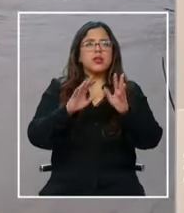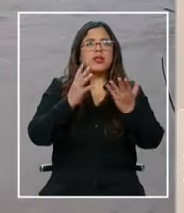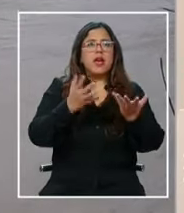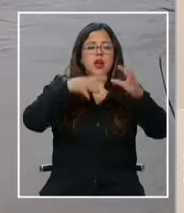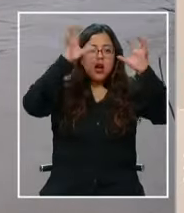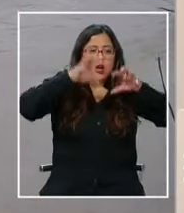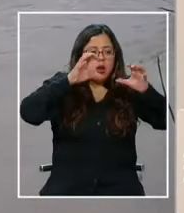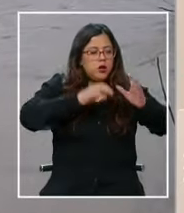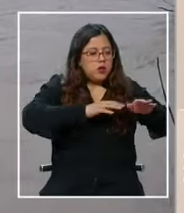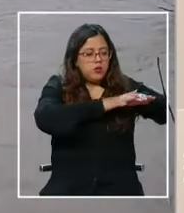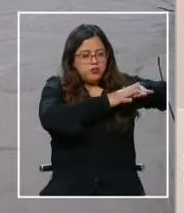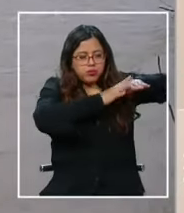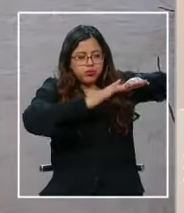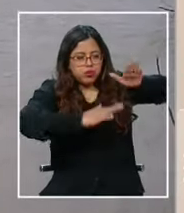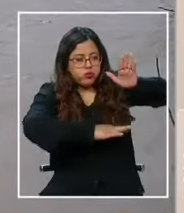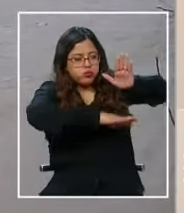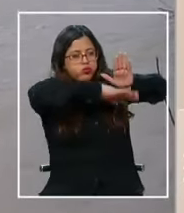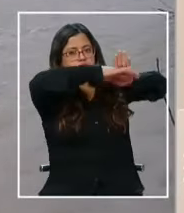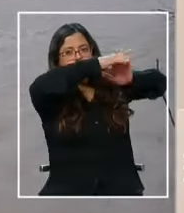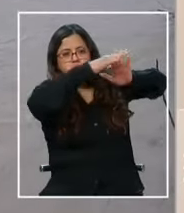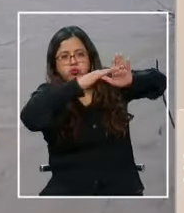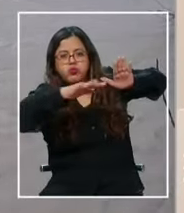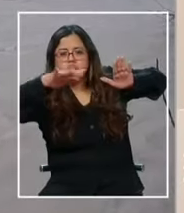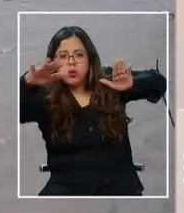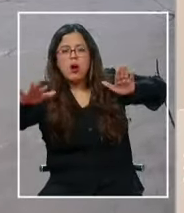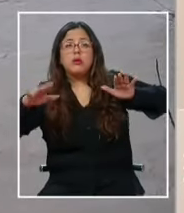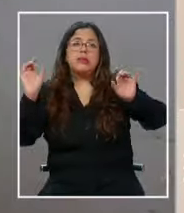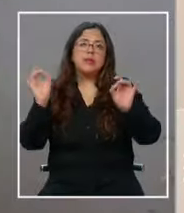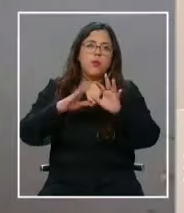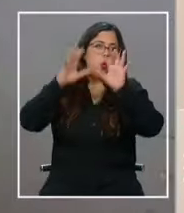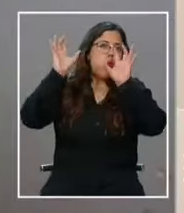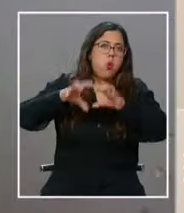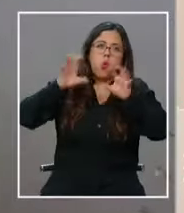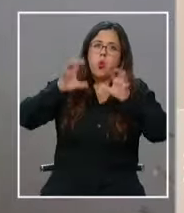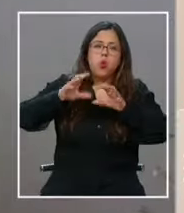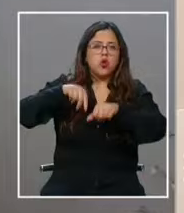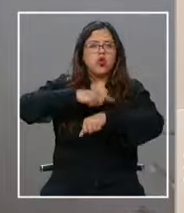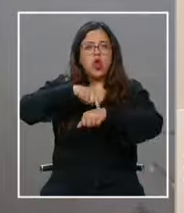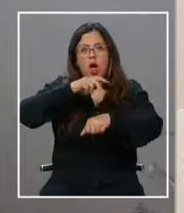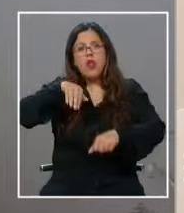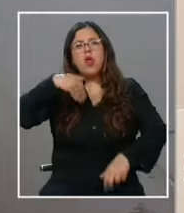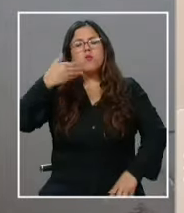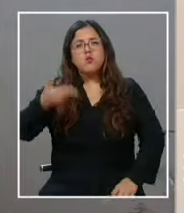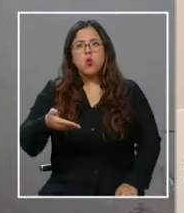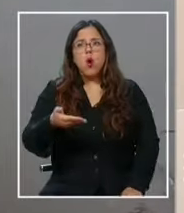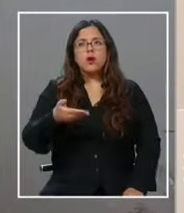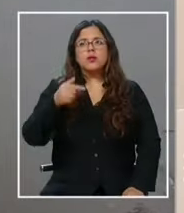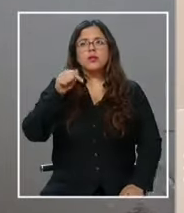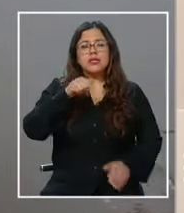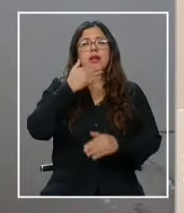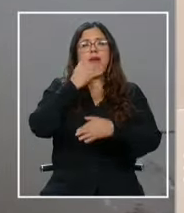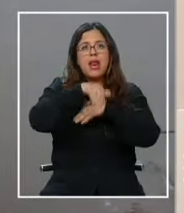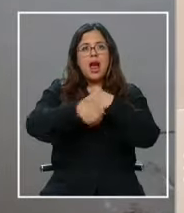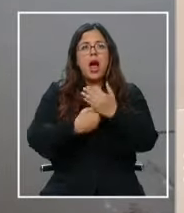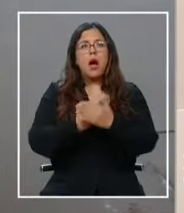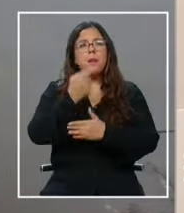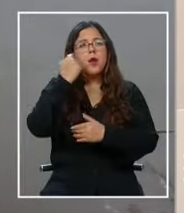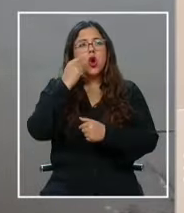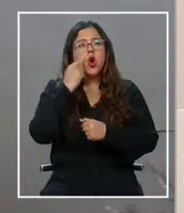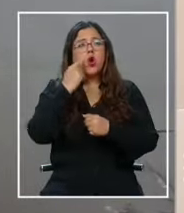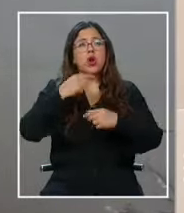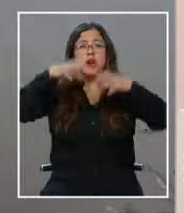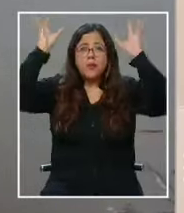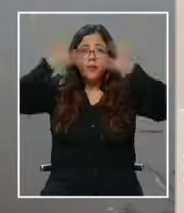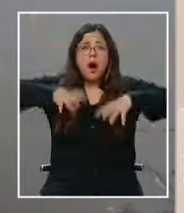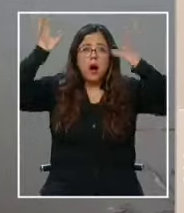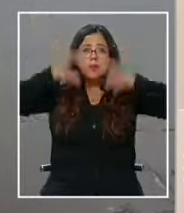desborde que debiese llegar, si es que así continúa lloviendo durante las próximas horas, durante esta madrugada. Lo cierto es que ha bajado